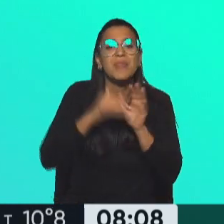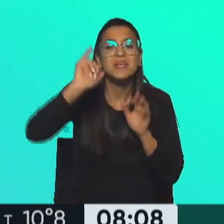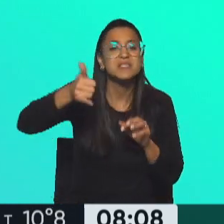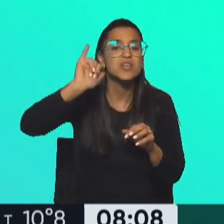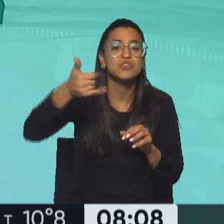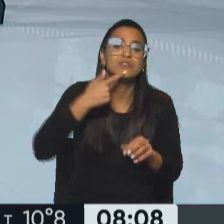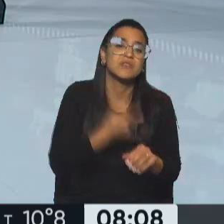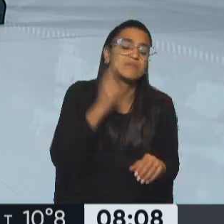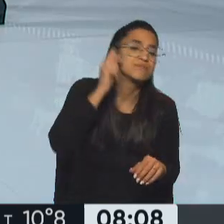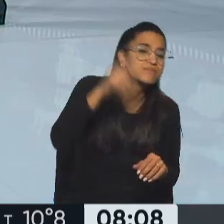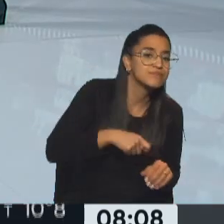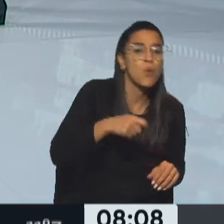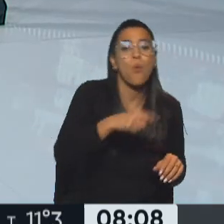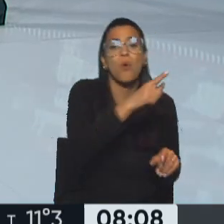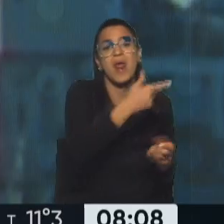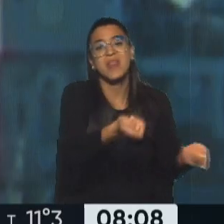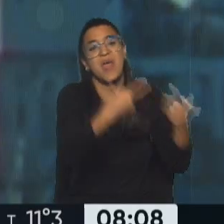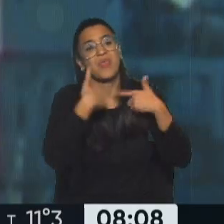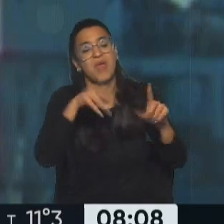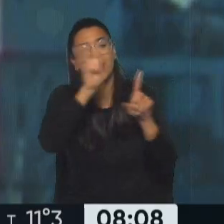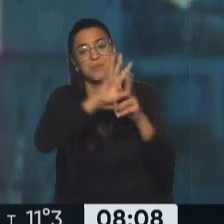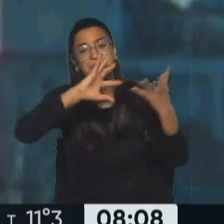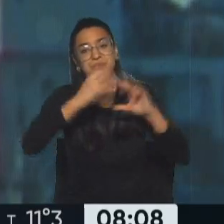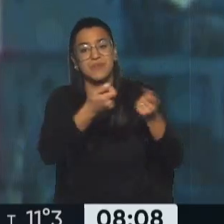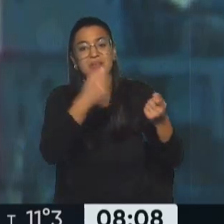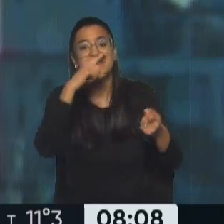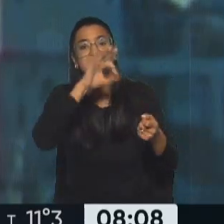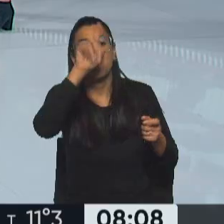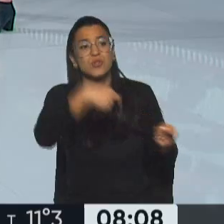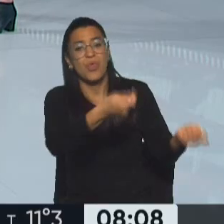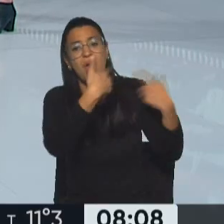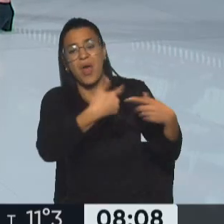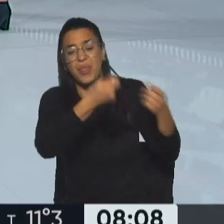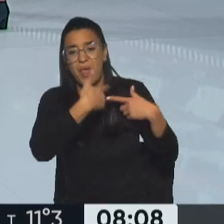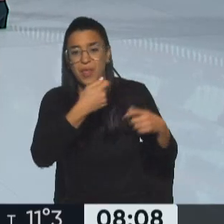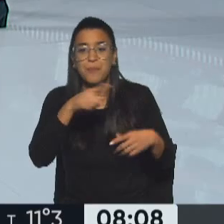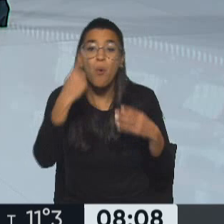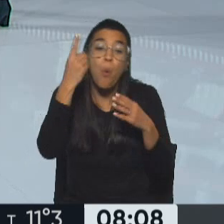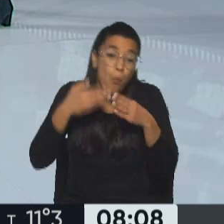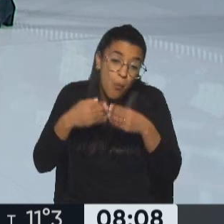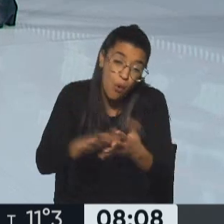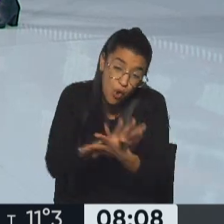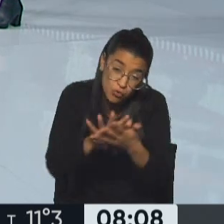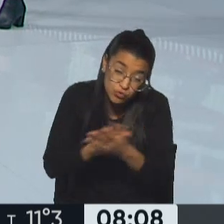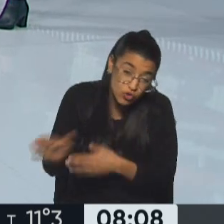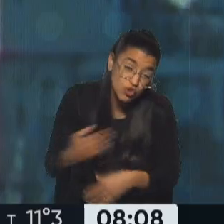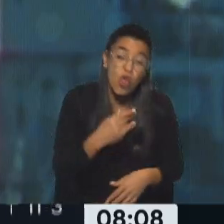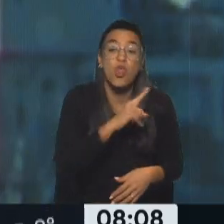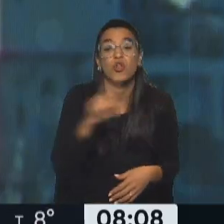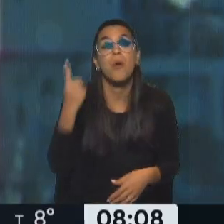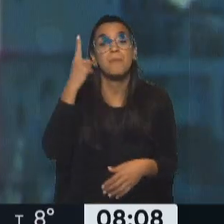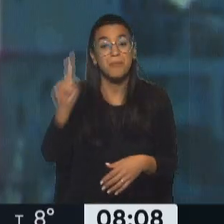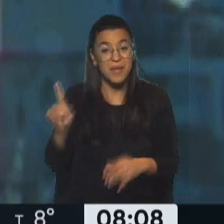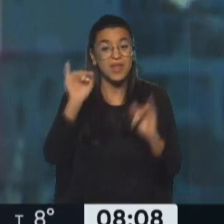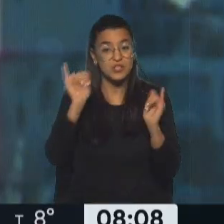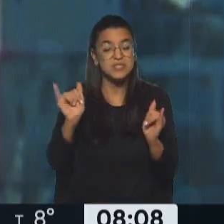cereal ucraniano en un 50-70%. Bueno, el primer buque, con un buque no se va a solucionar todo, pero sí